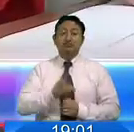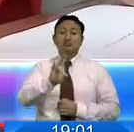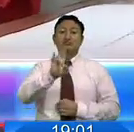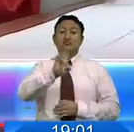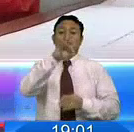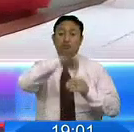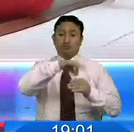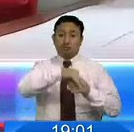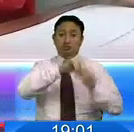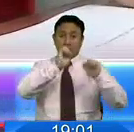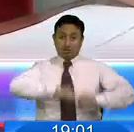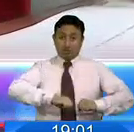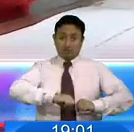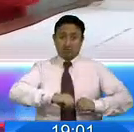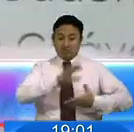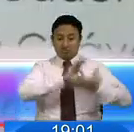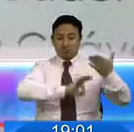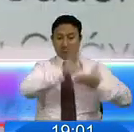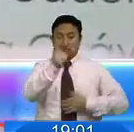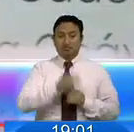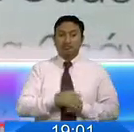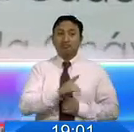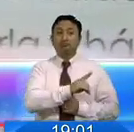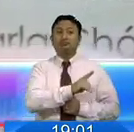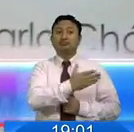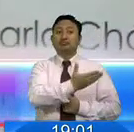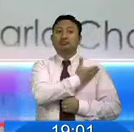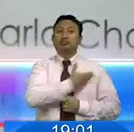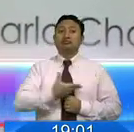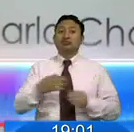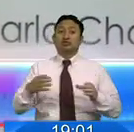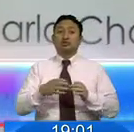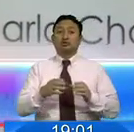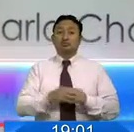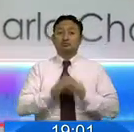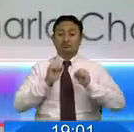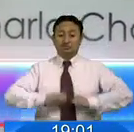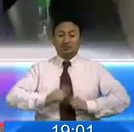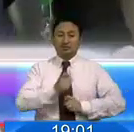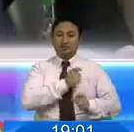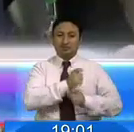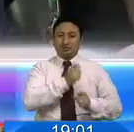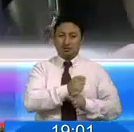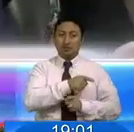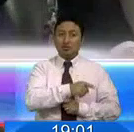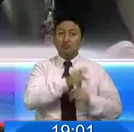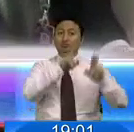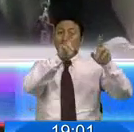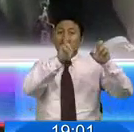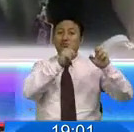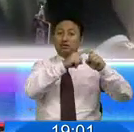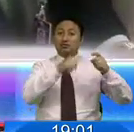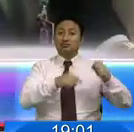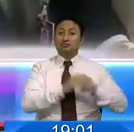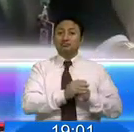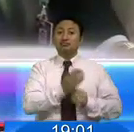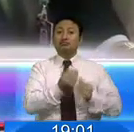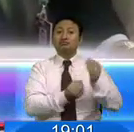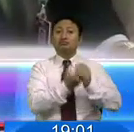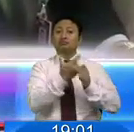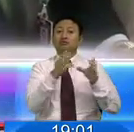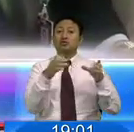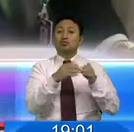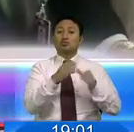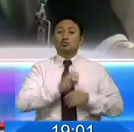aprobó el informe. La presidenta de la comisión, Marcela Guiñaga, dice que existen presiones para que uno de los temas tratados, el de la creación del comité de